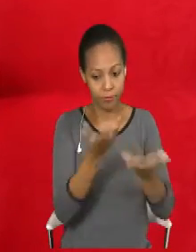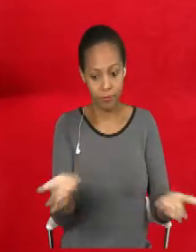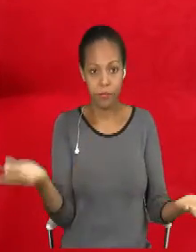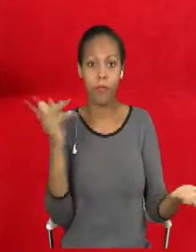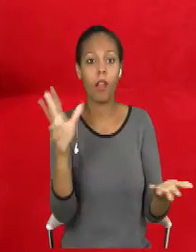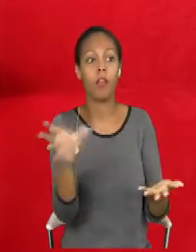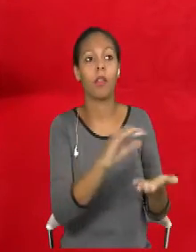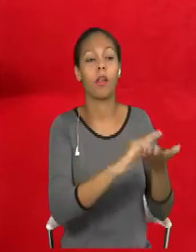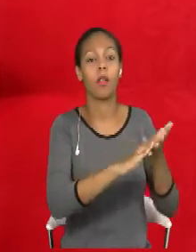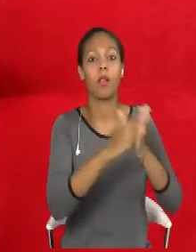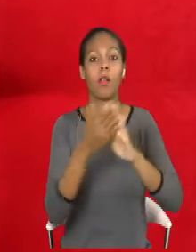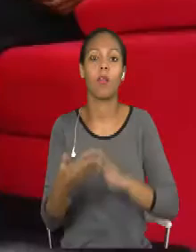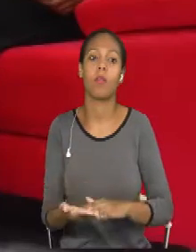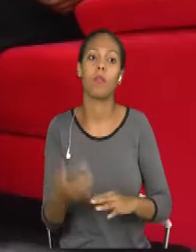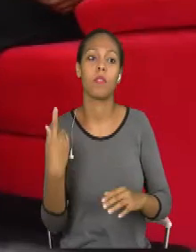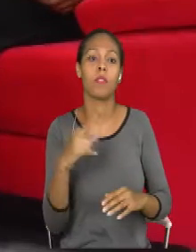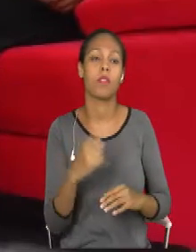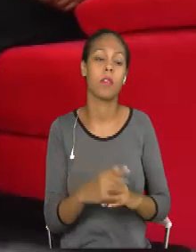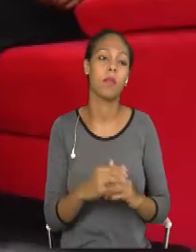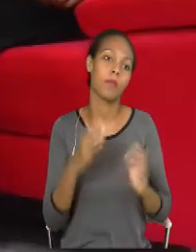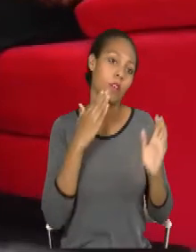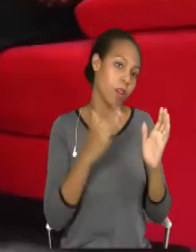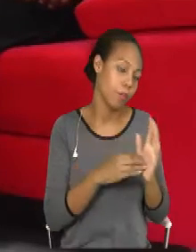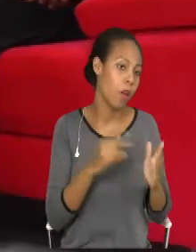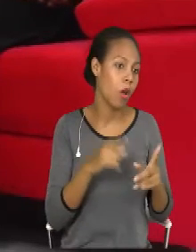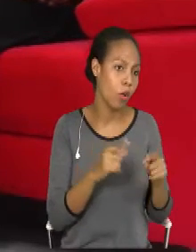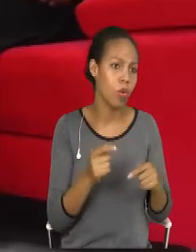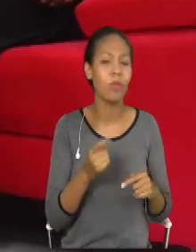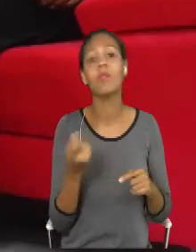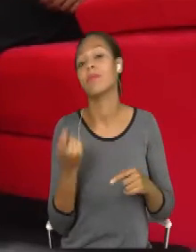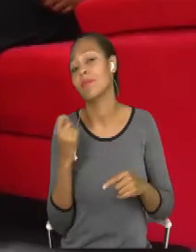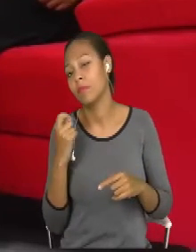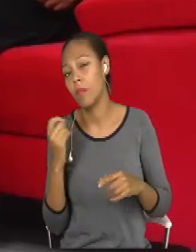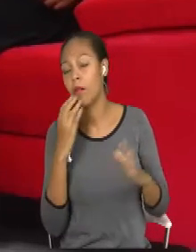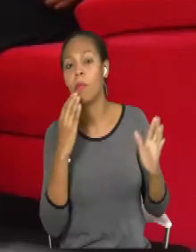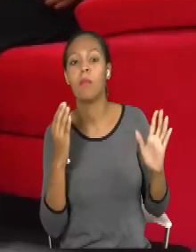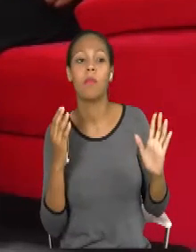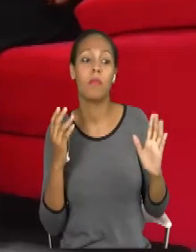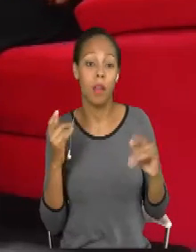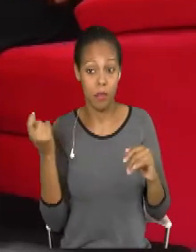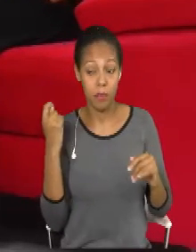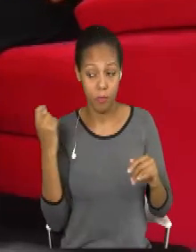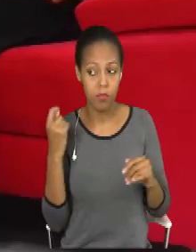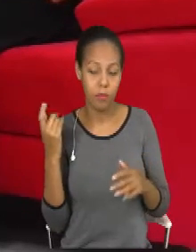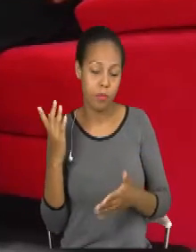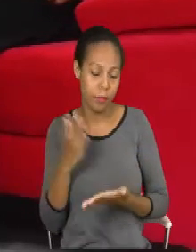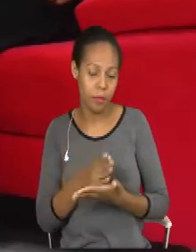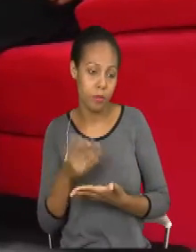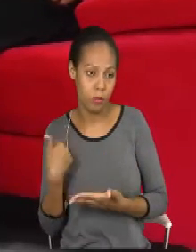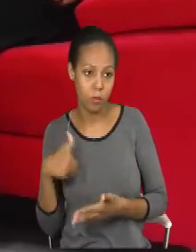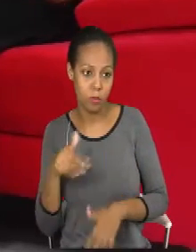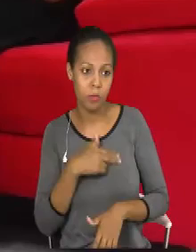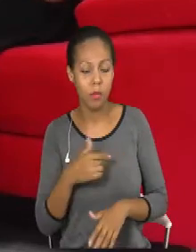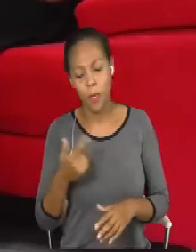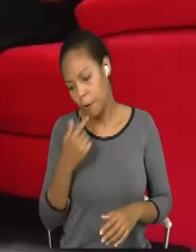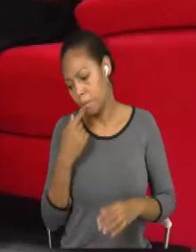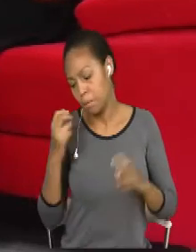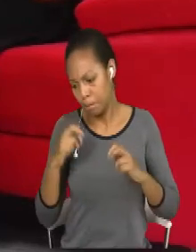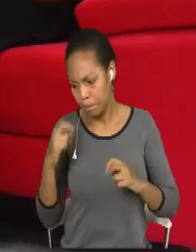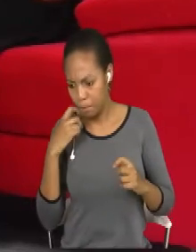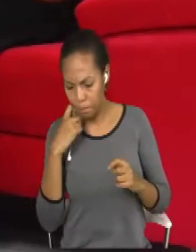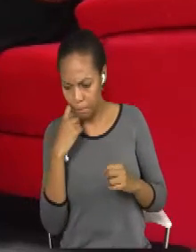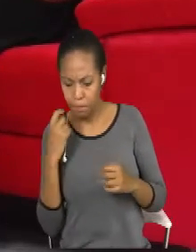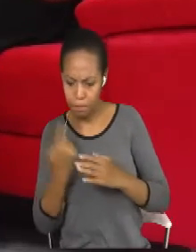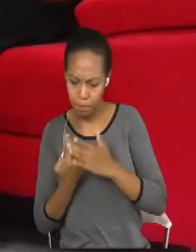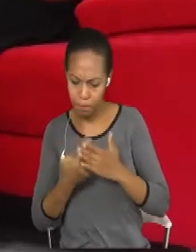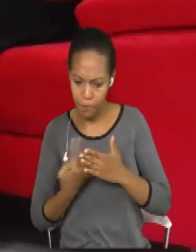población, puede ser vulnerable, puede ser no vulnerable, que fue como nos pasó a nosotros. Nos sentamos y lo que hicimos